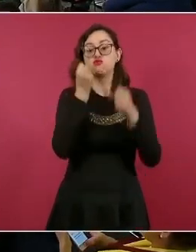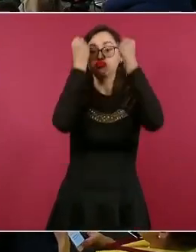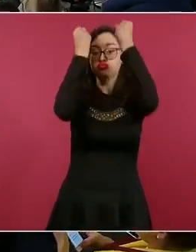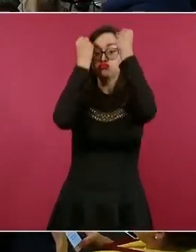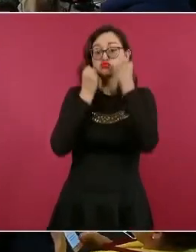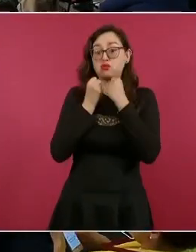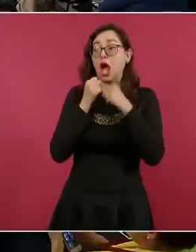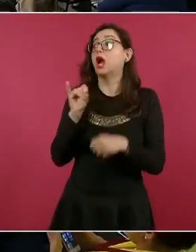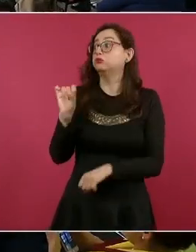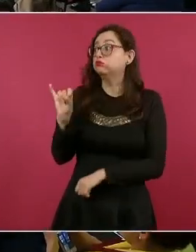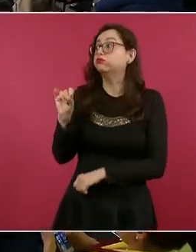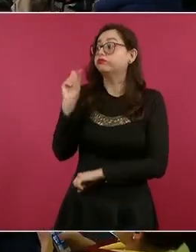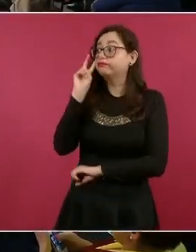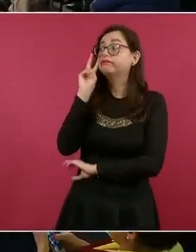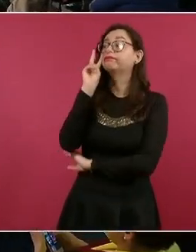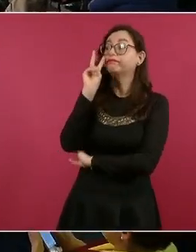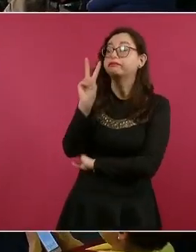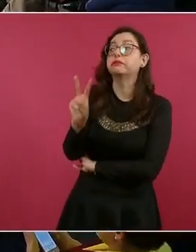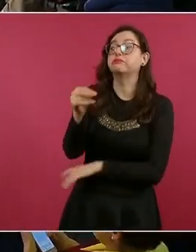porque todo está